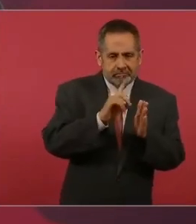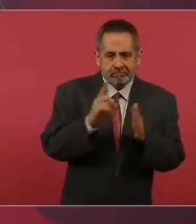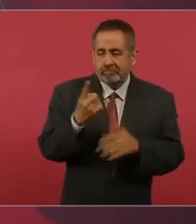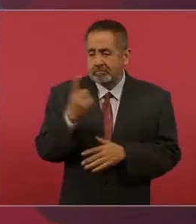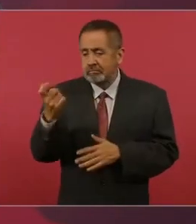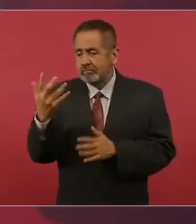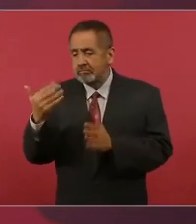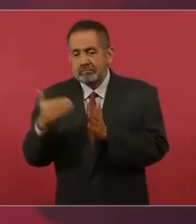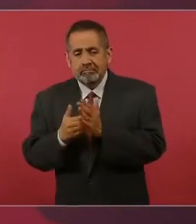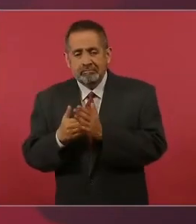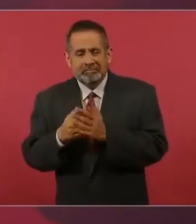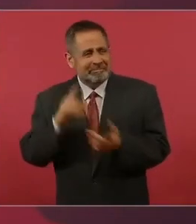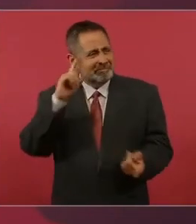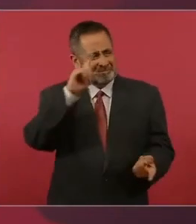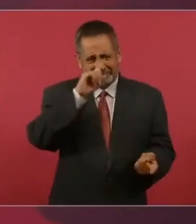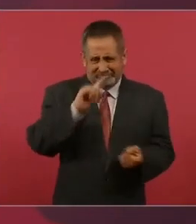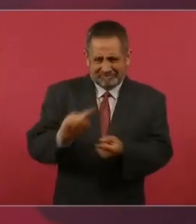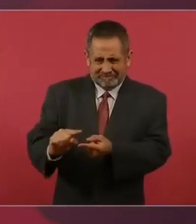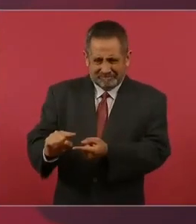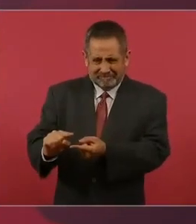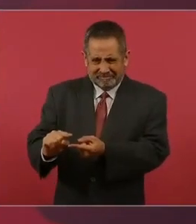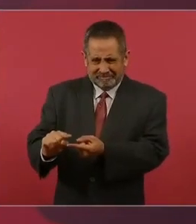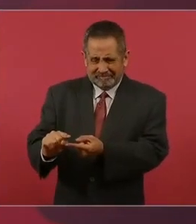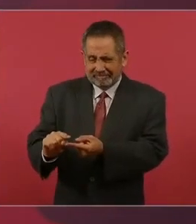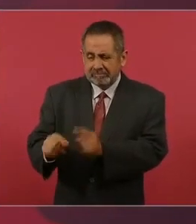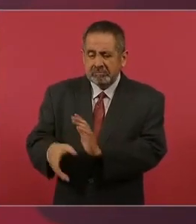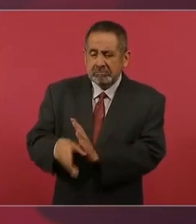O sea, lo achicaron,